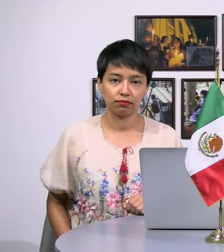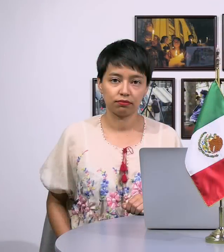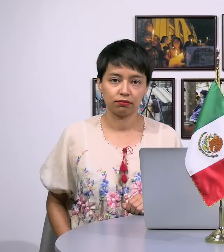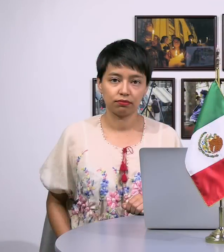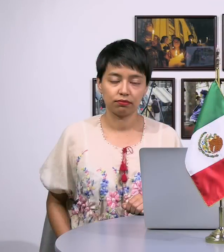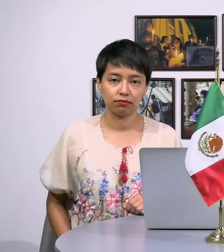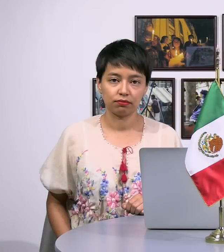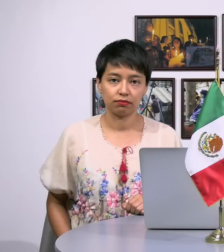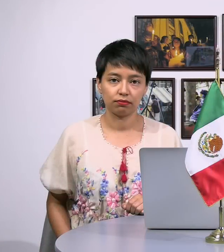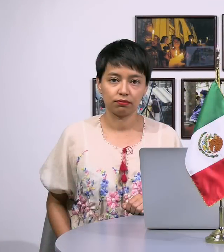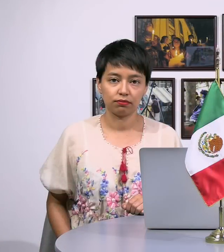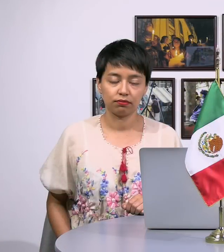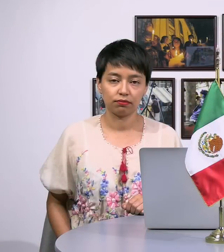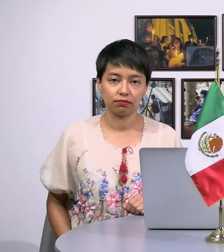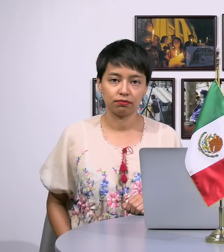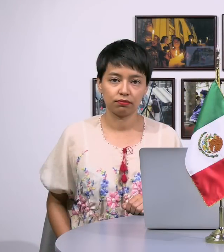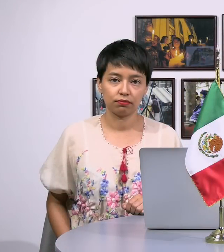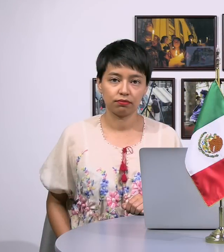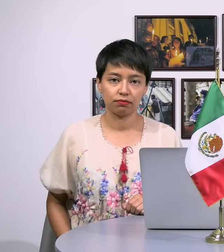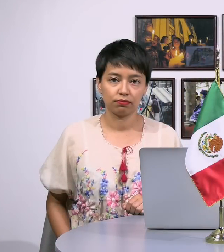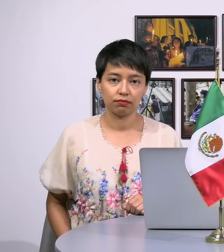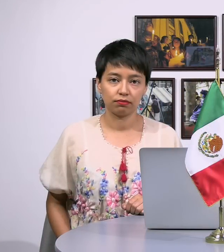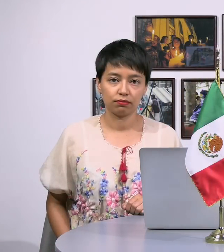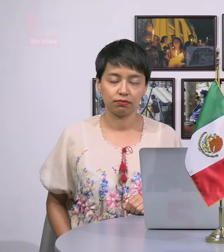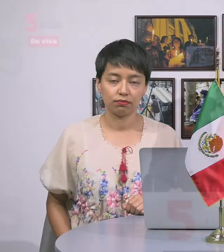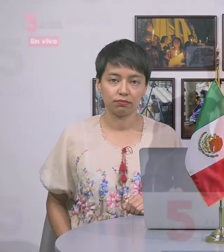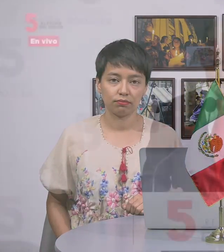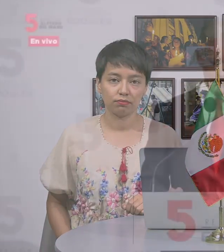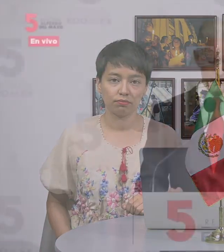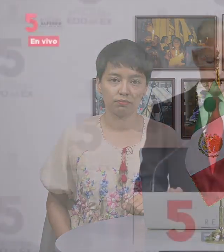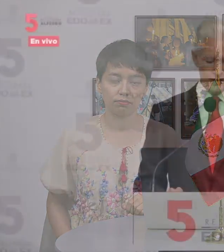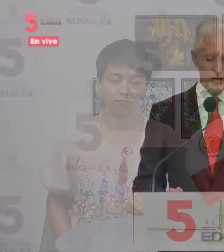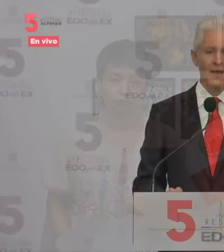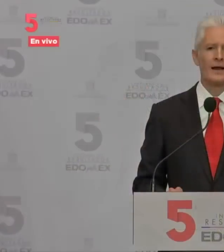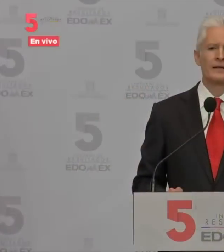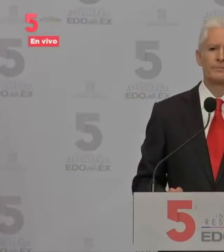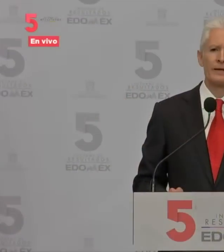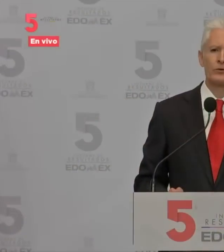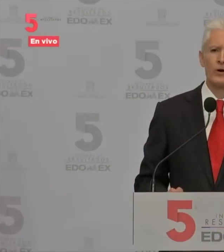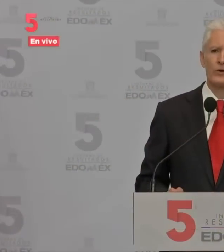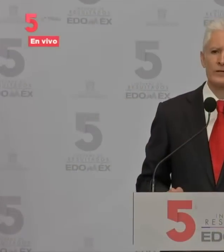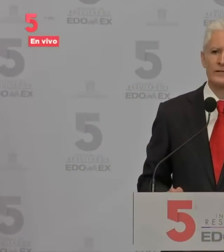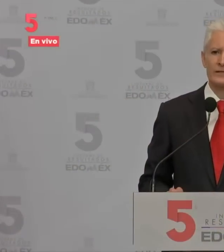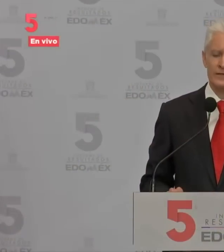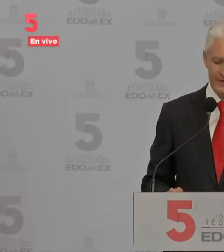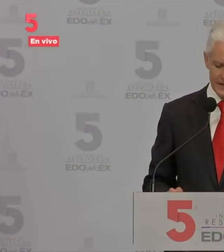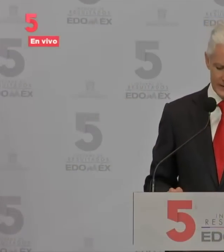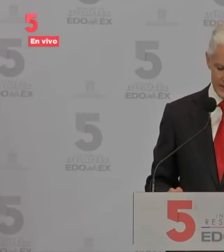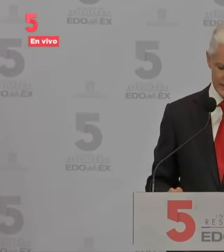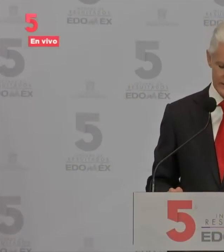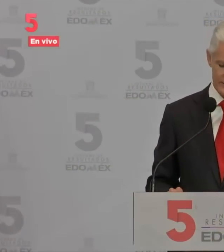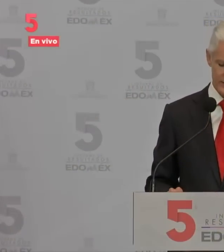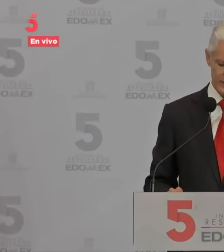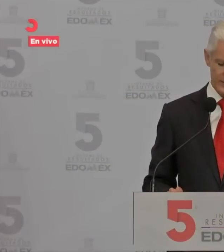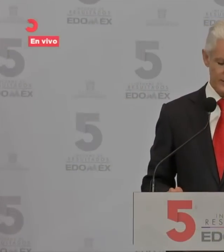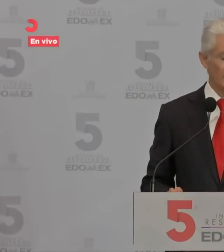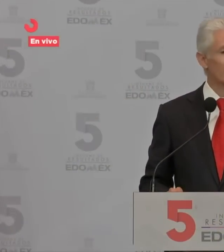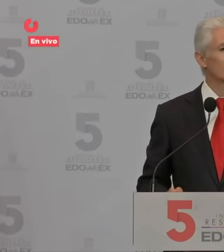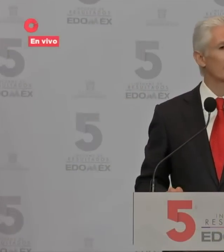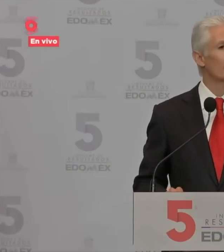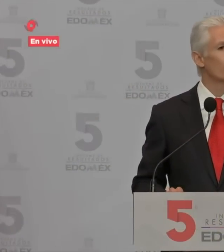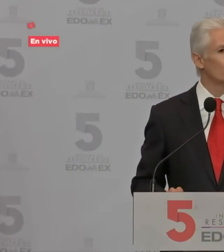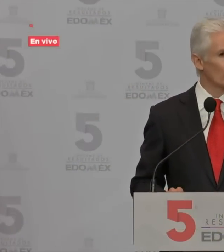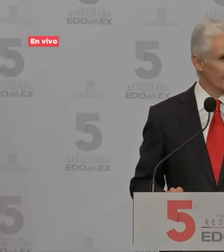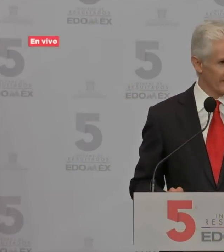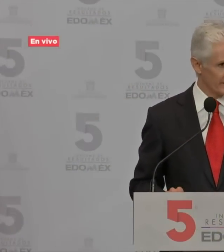rindió su quinto informe de gobierno, ya casi el penúltimo, donde hizo un llamado a que se respete la